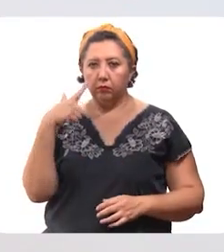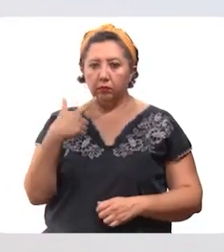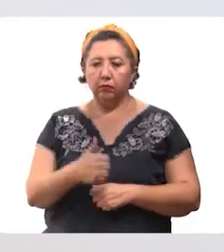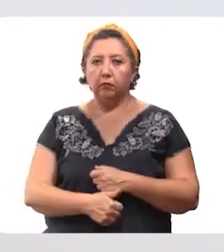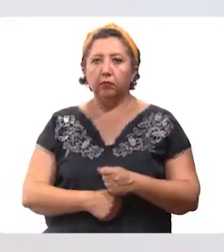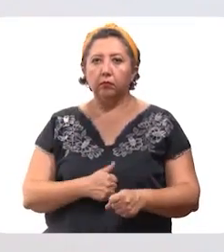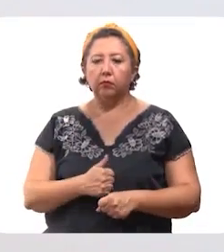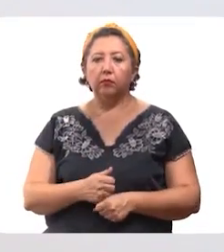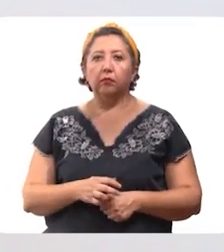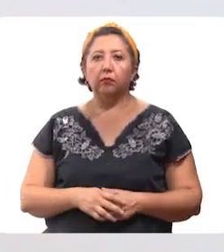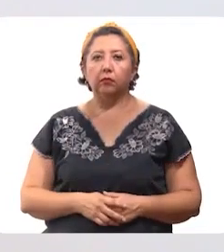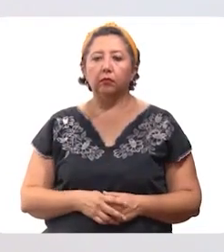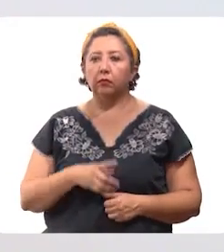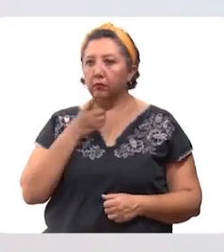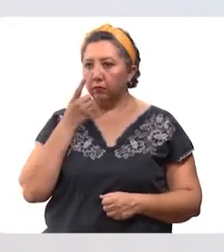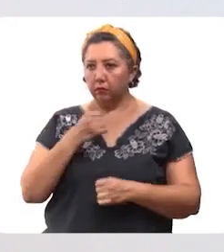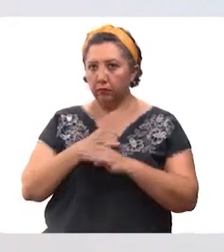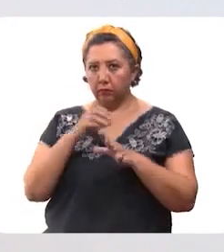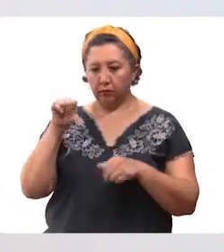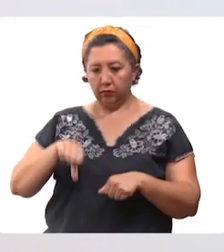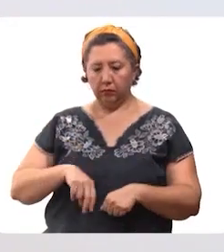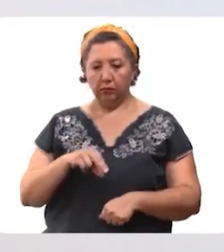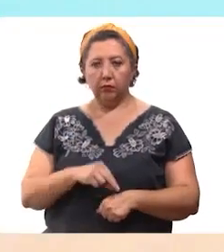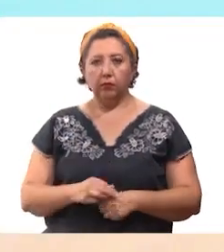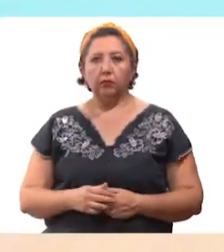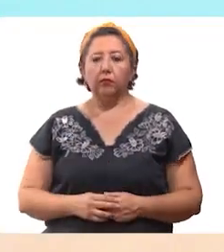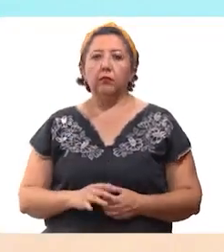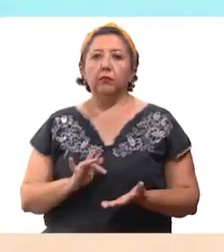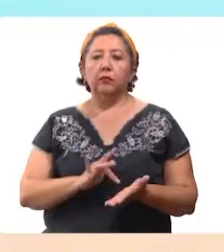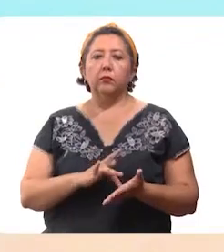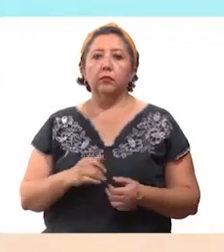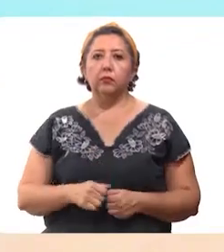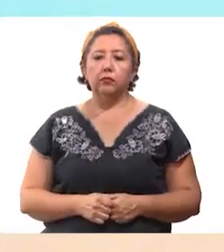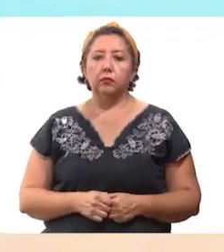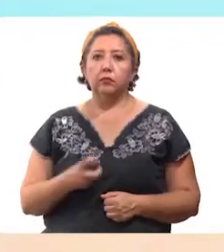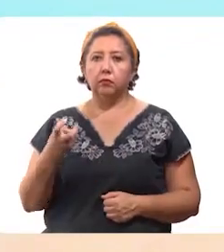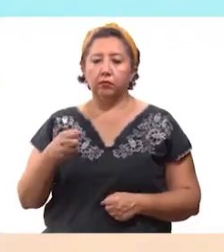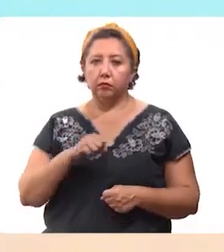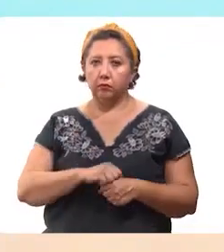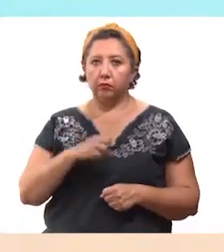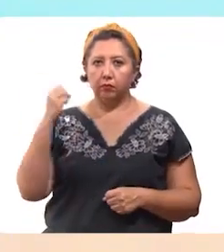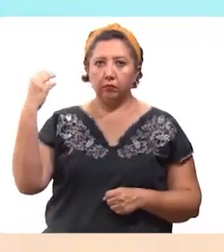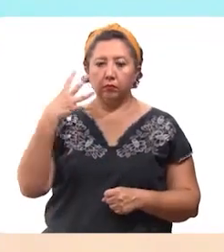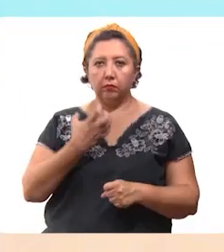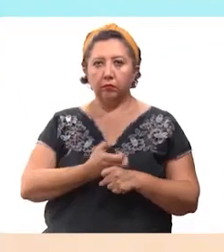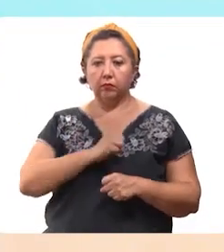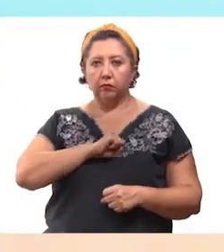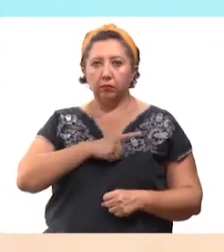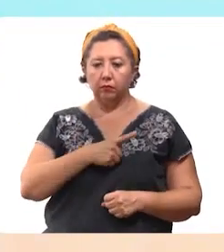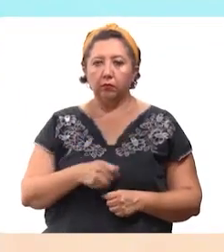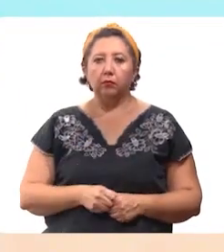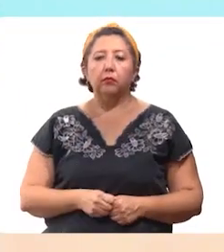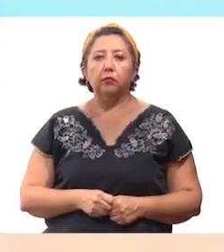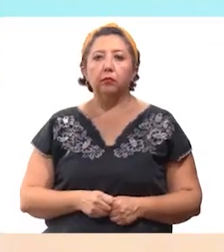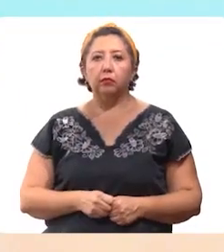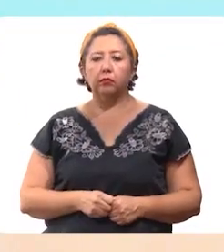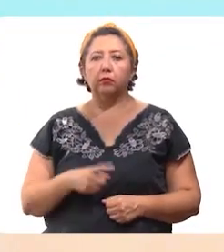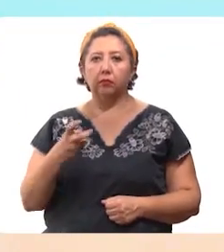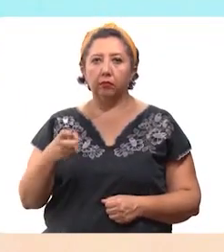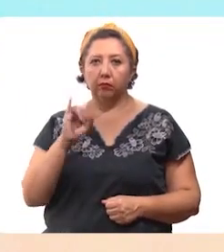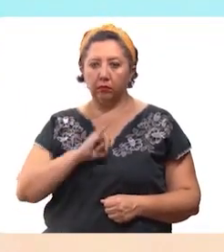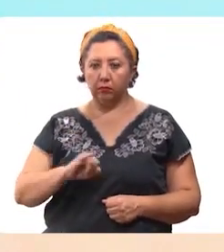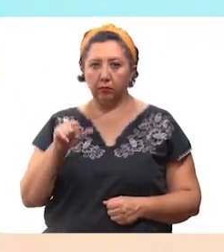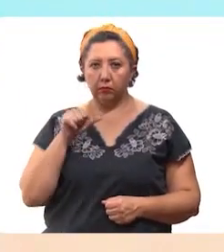a 107 años. Ese es el informe del día de hoy, doctor. Gracias. Estos son los indicadores del semáforo estatal de Yucatán de